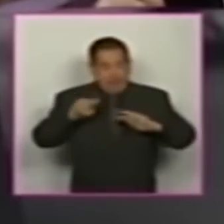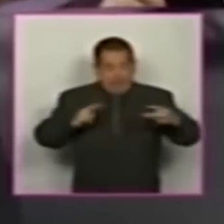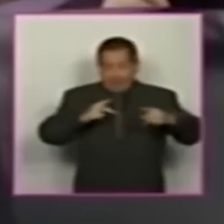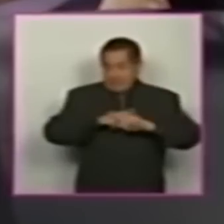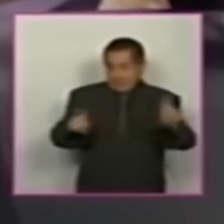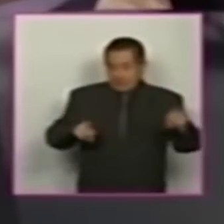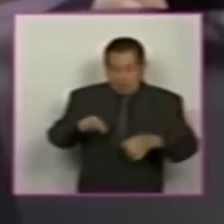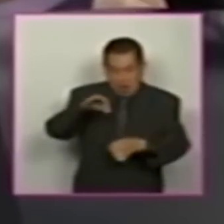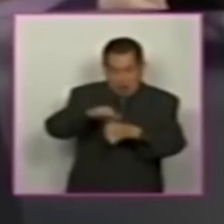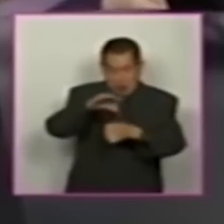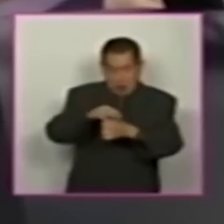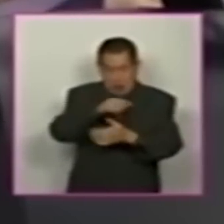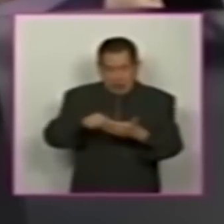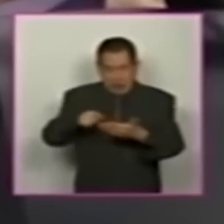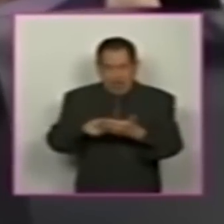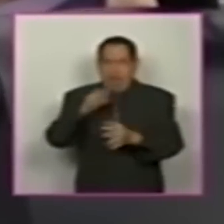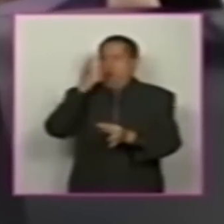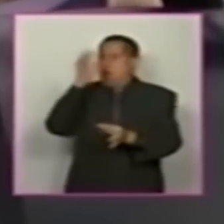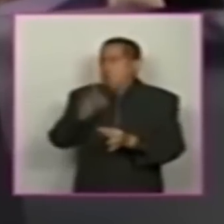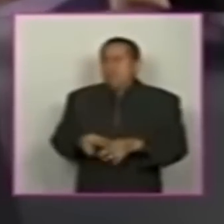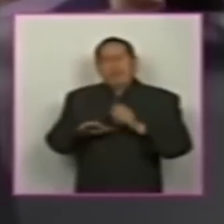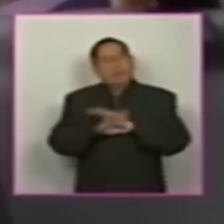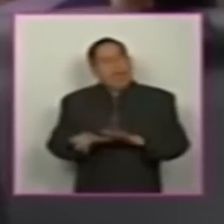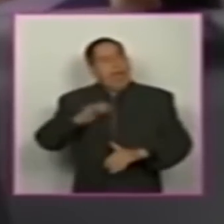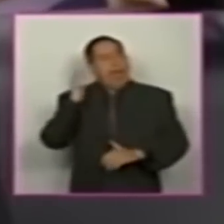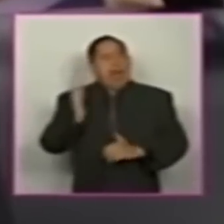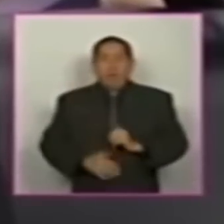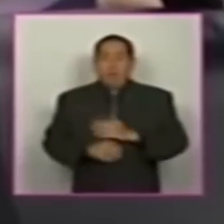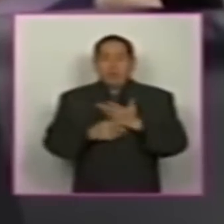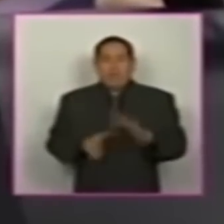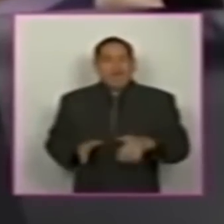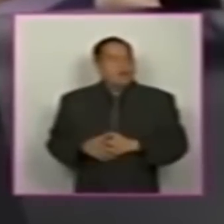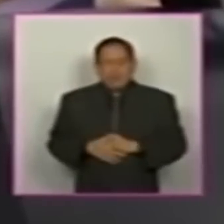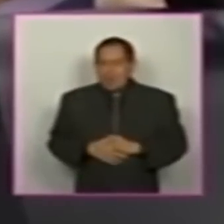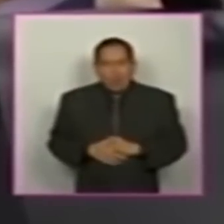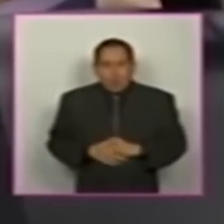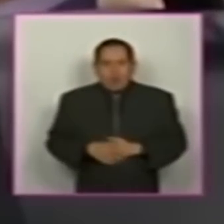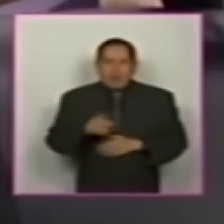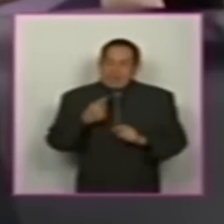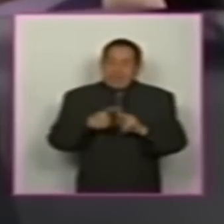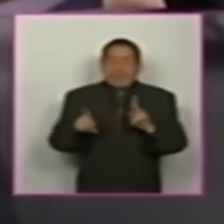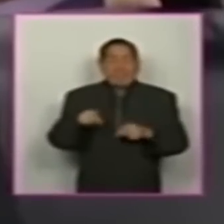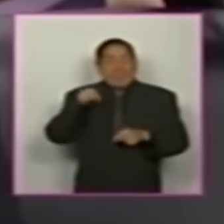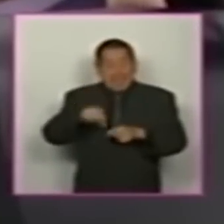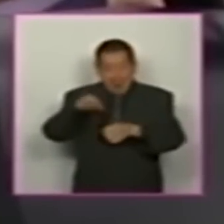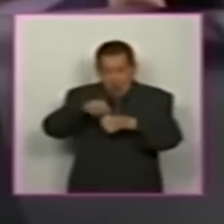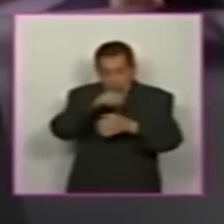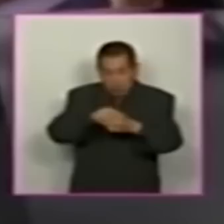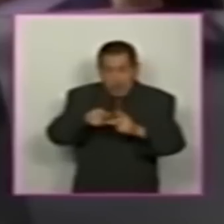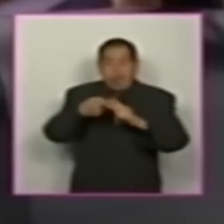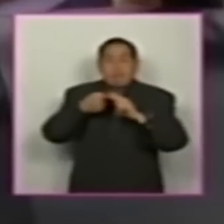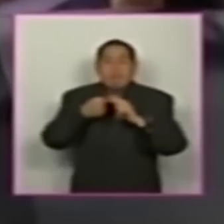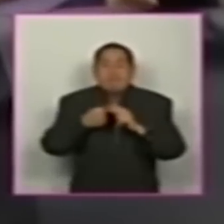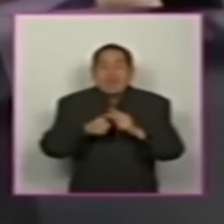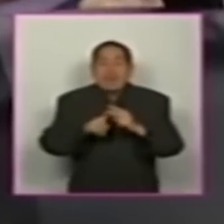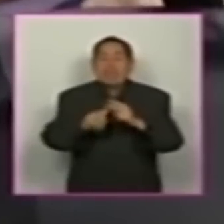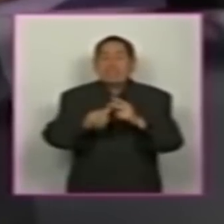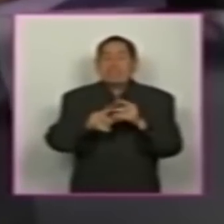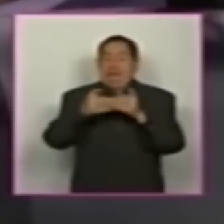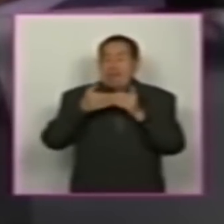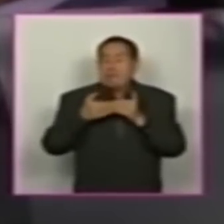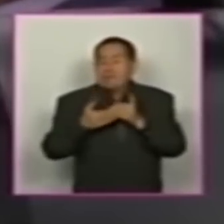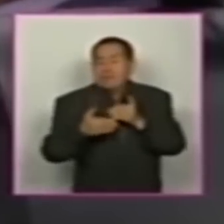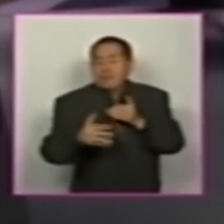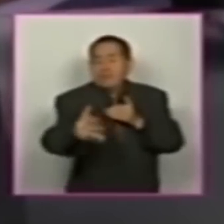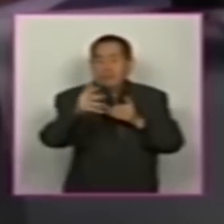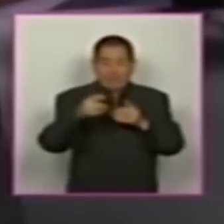Constitución le impone deberes a los servidores públicos, incluido el presidente de la República. Y en ese marco el que nosotros le